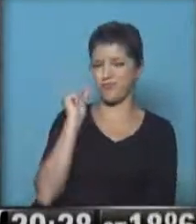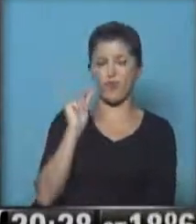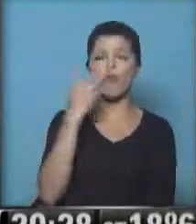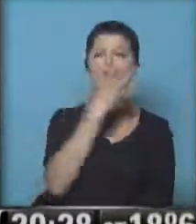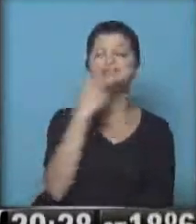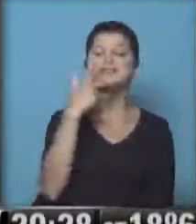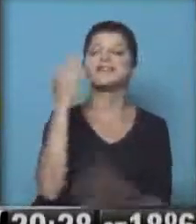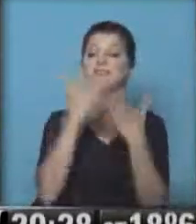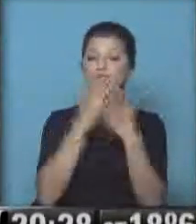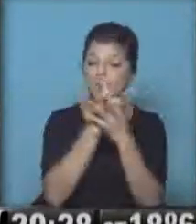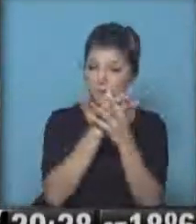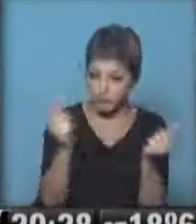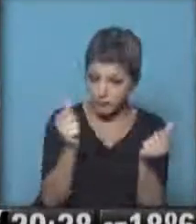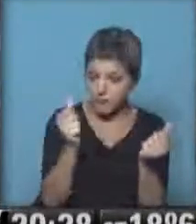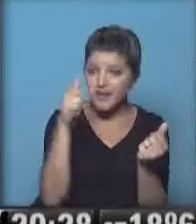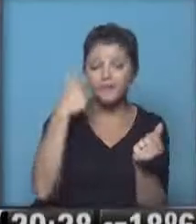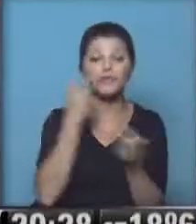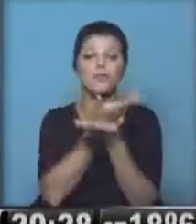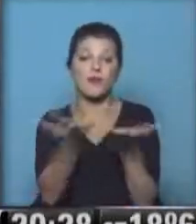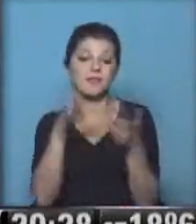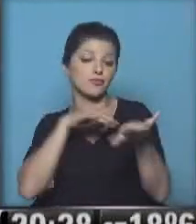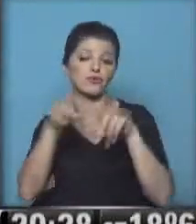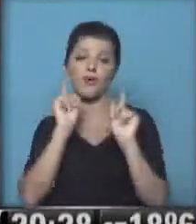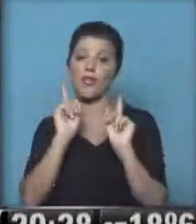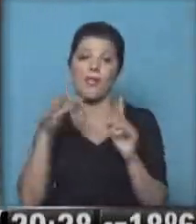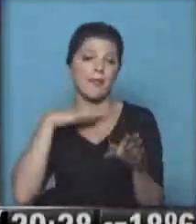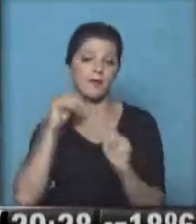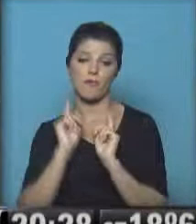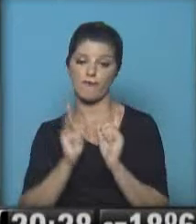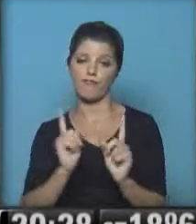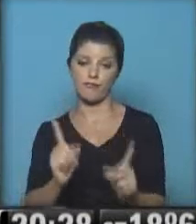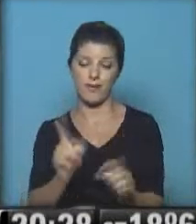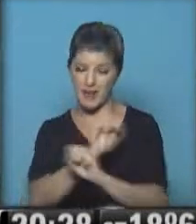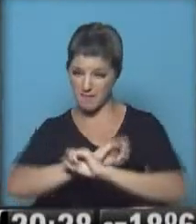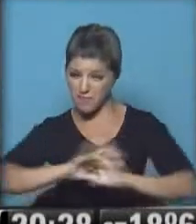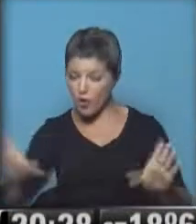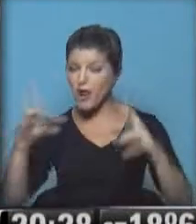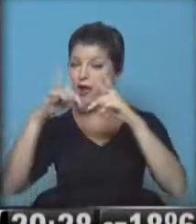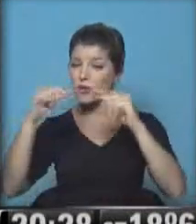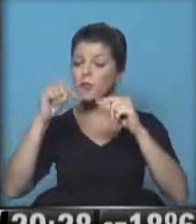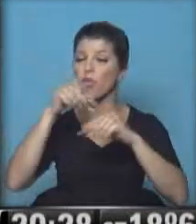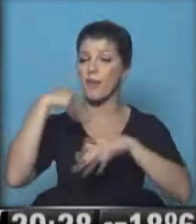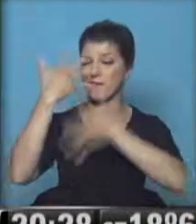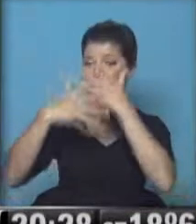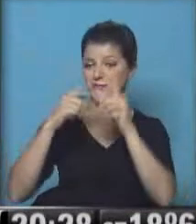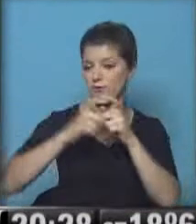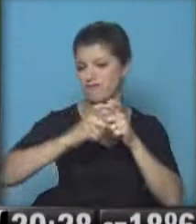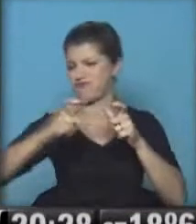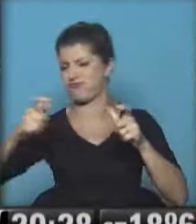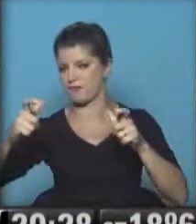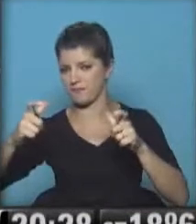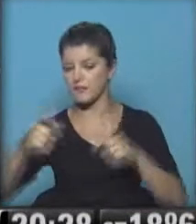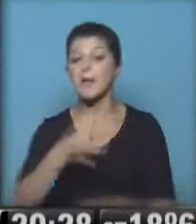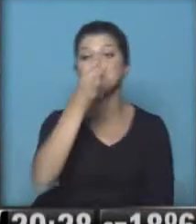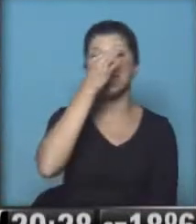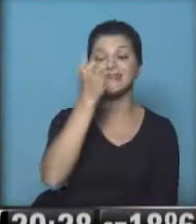43 estudiantes en Iguala indica que nada ha cambiado en México y lo que es peor, las cifras de la violencia van en aumento. El